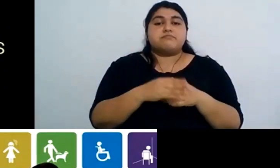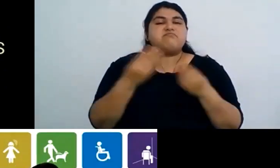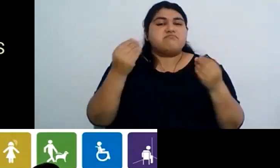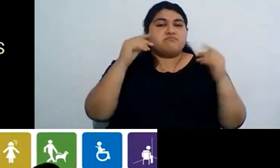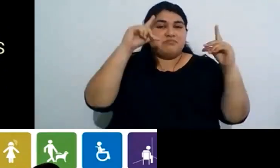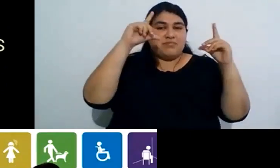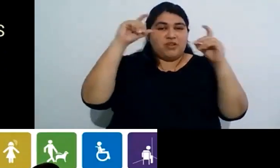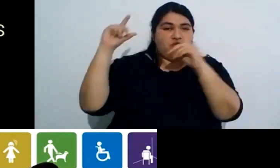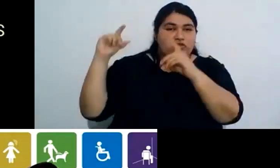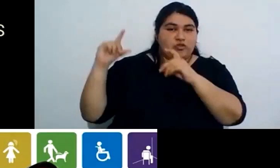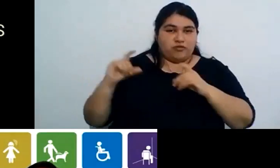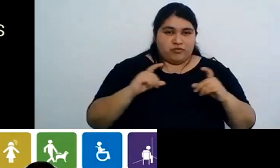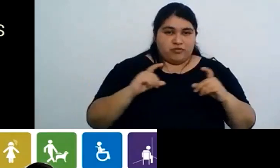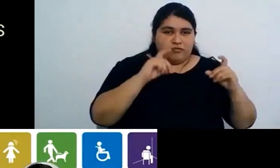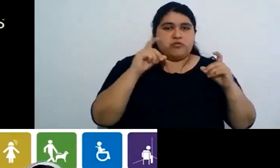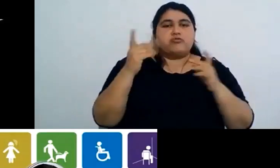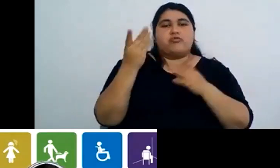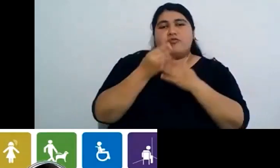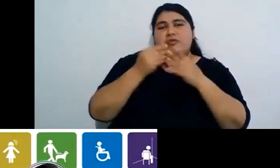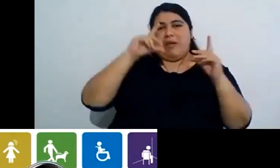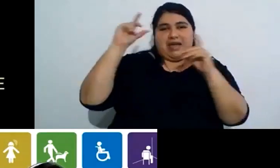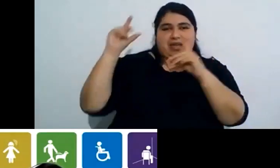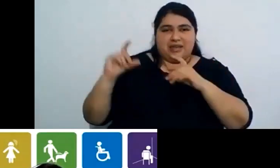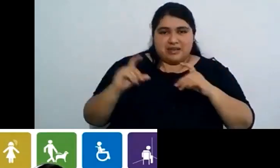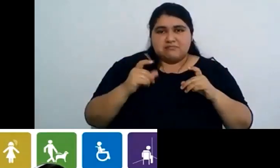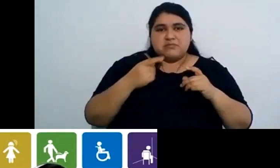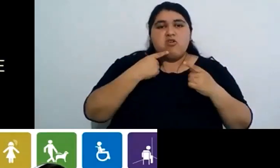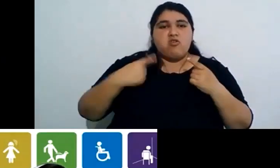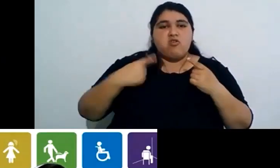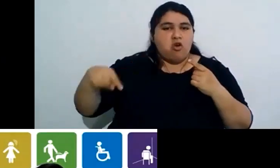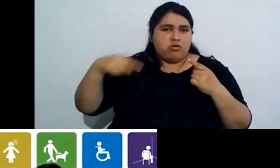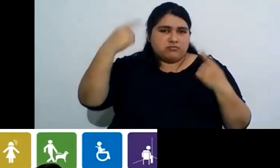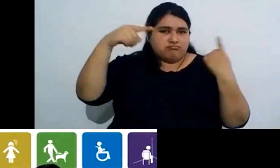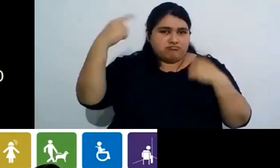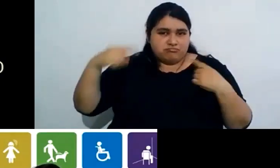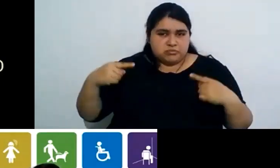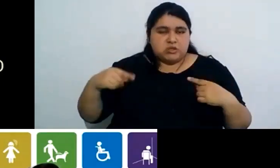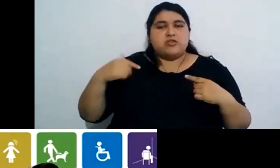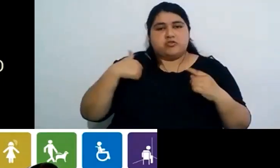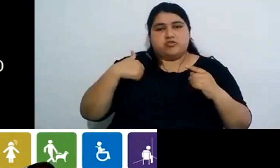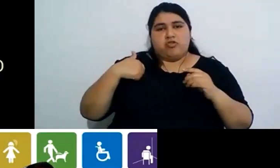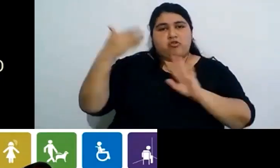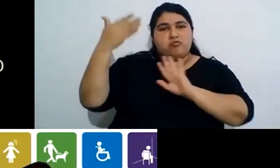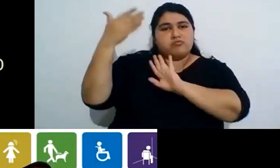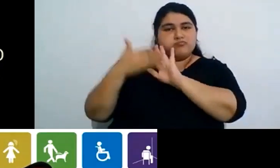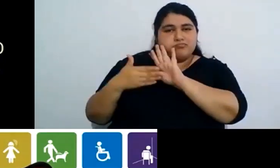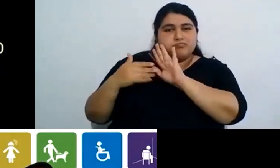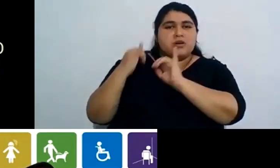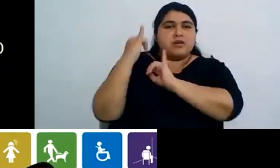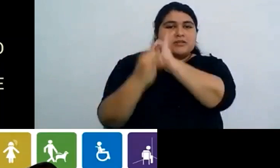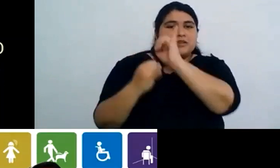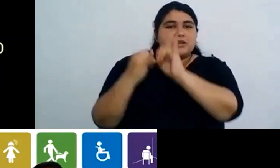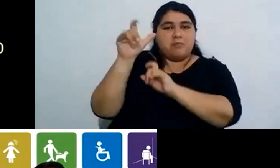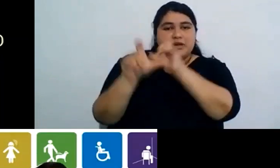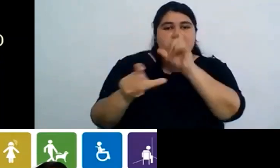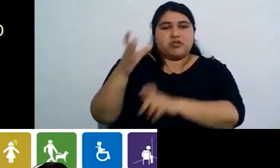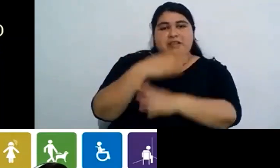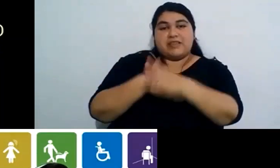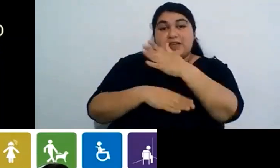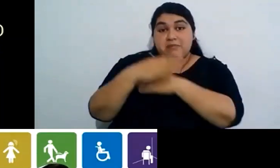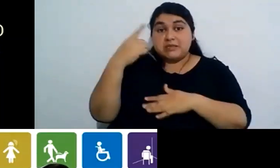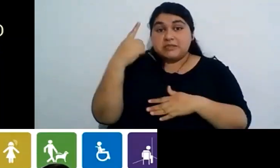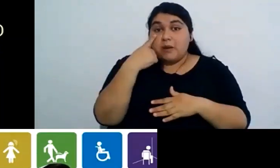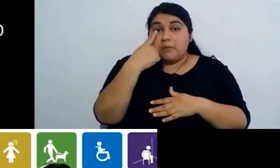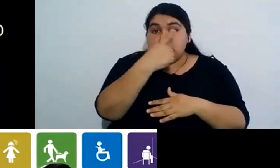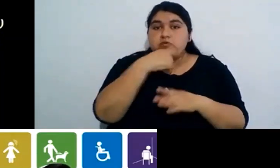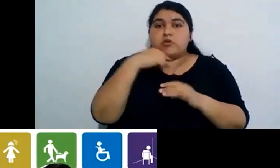pictogramas de distintos colores. Lo voy a describir para las personas con discapacidad visual. Este